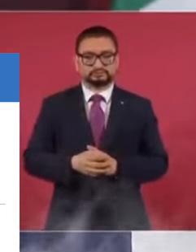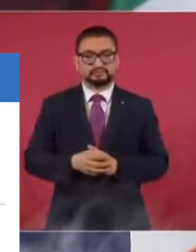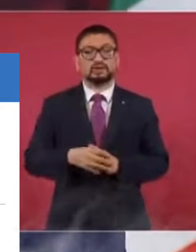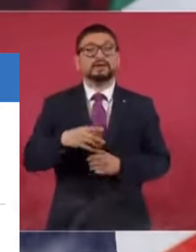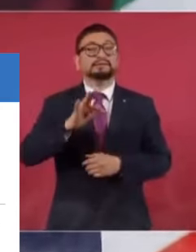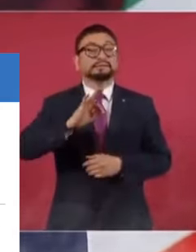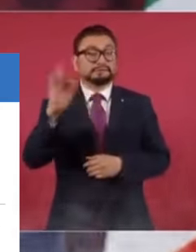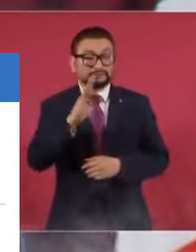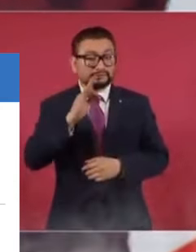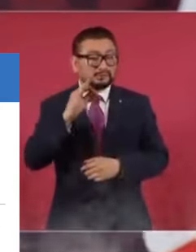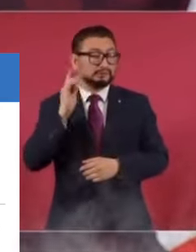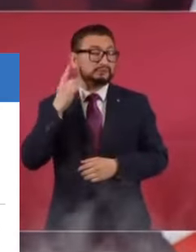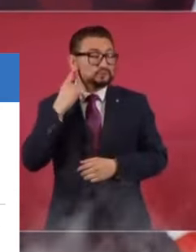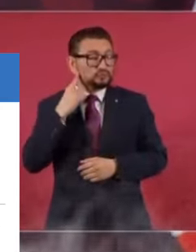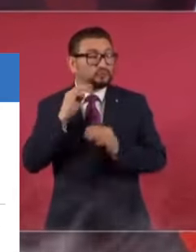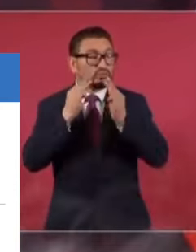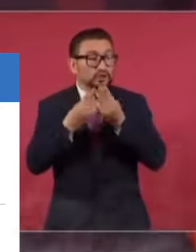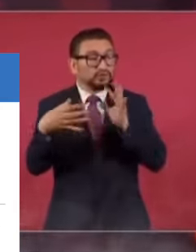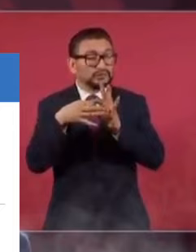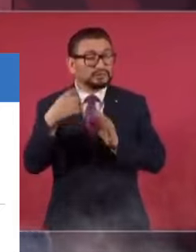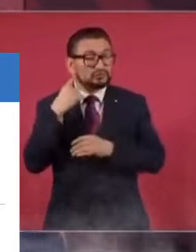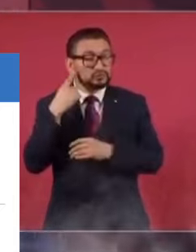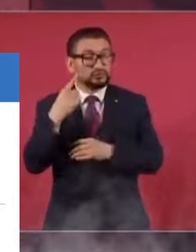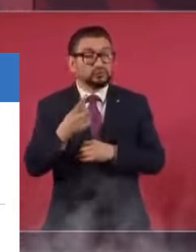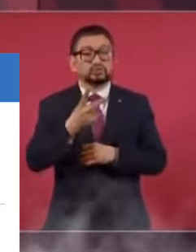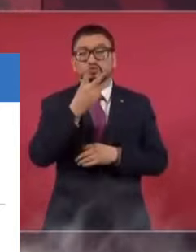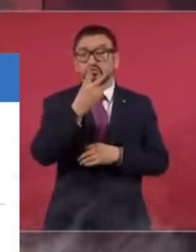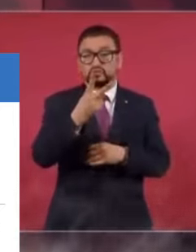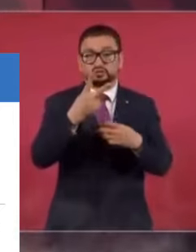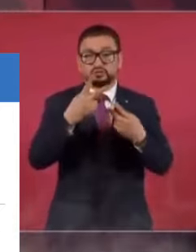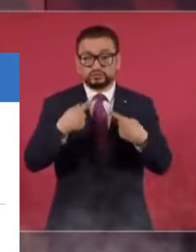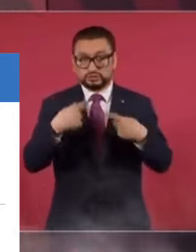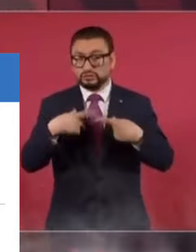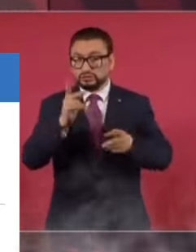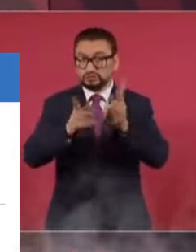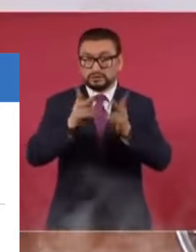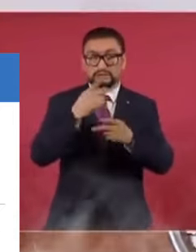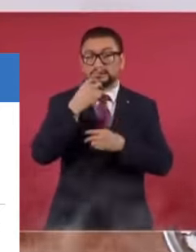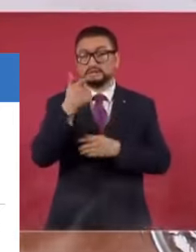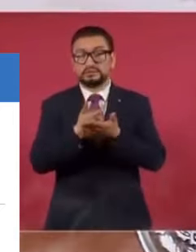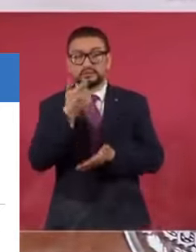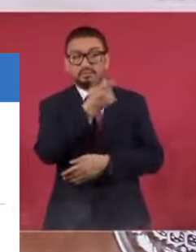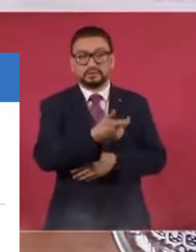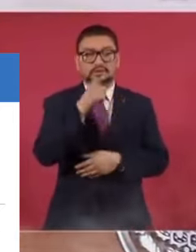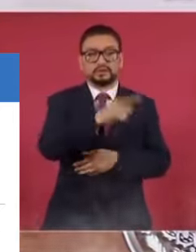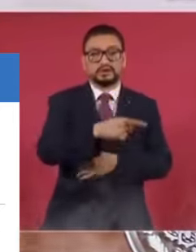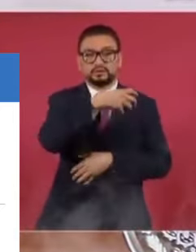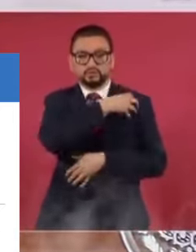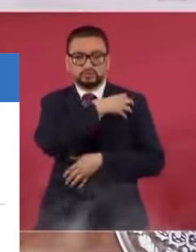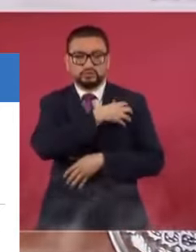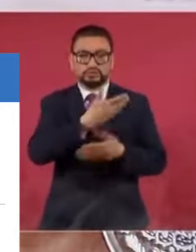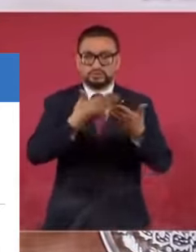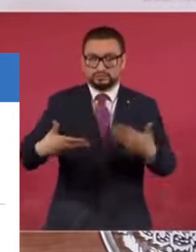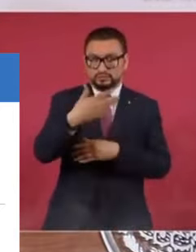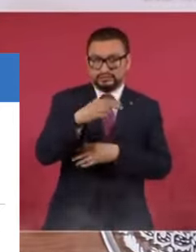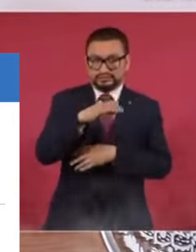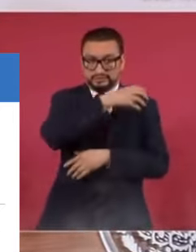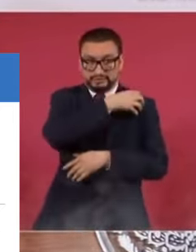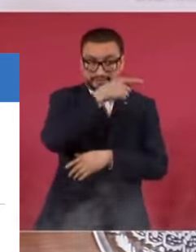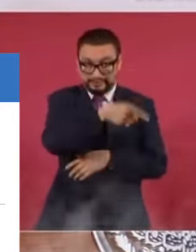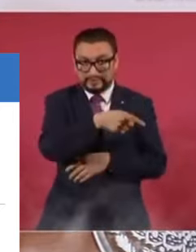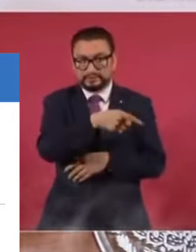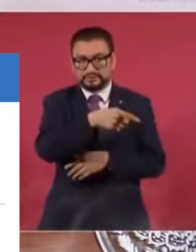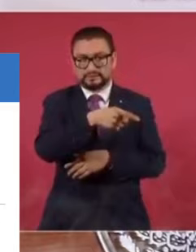solo por posible vinculación con el crimen organizado, escuchas en donde dos delincuentes hablan de que le daban dinero a un coronel, que ahora es general, pues ese